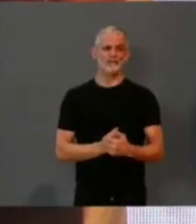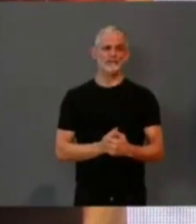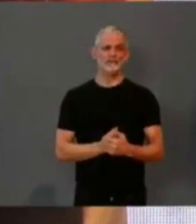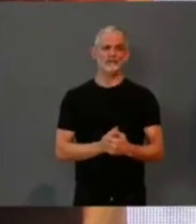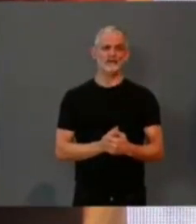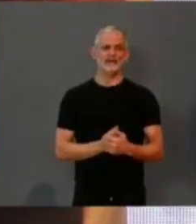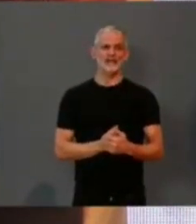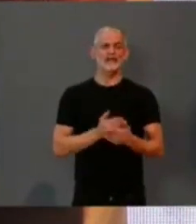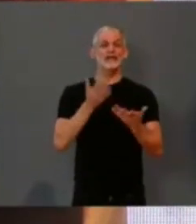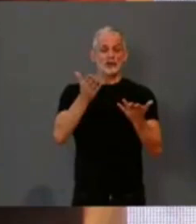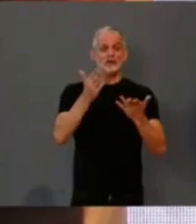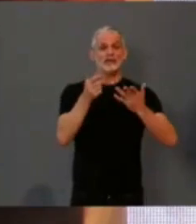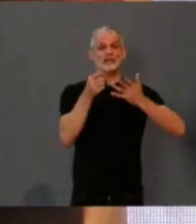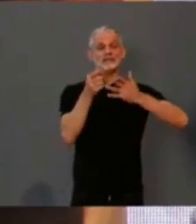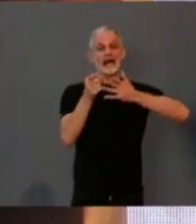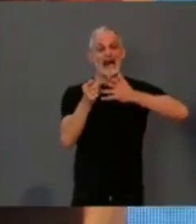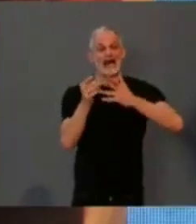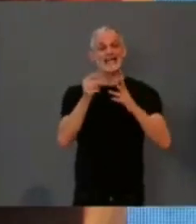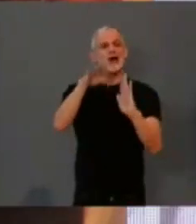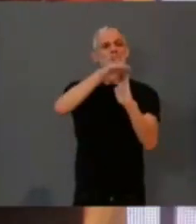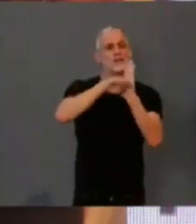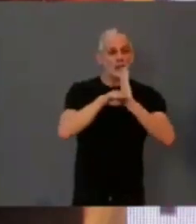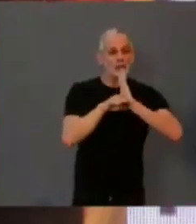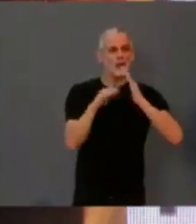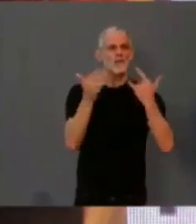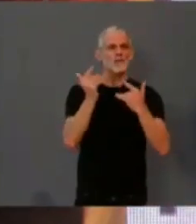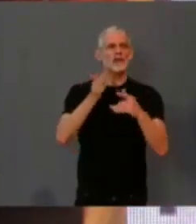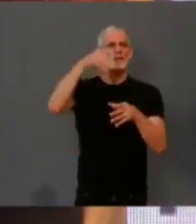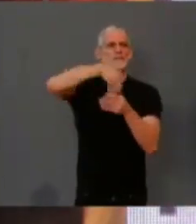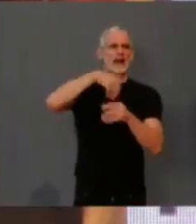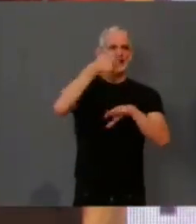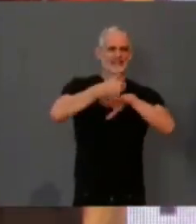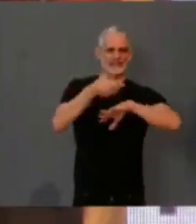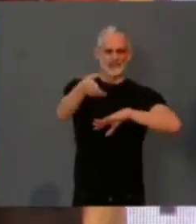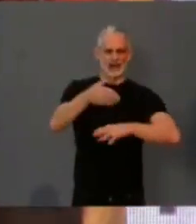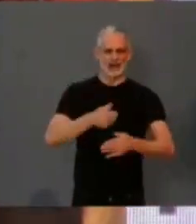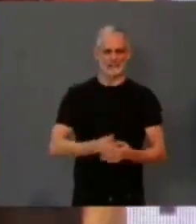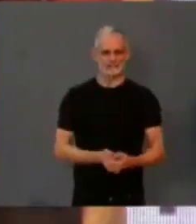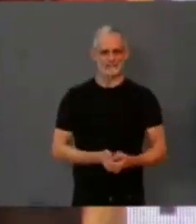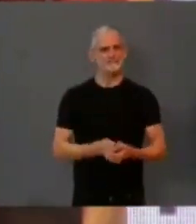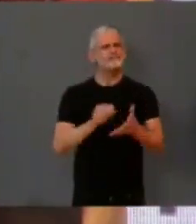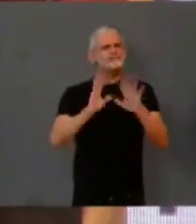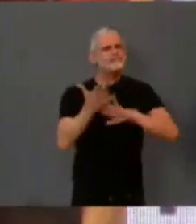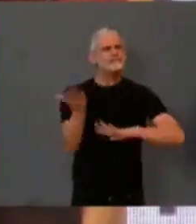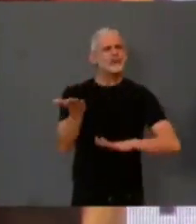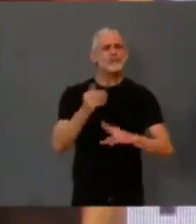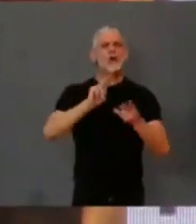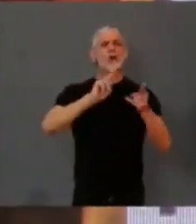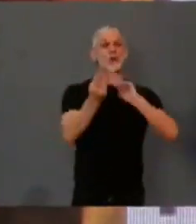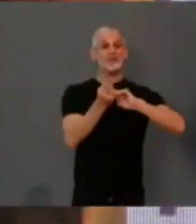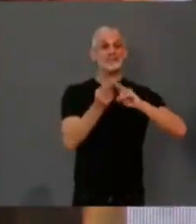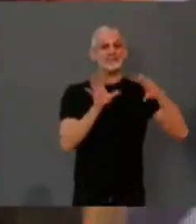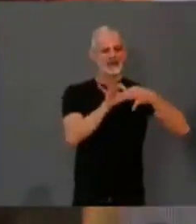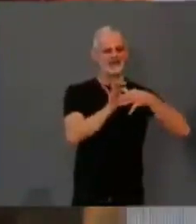sí que la condición es poder participar Y de alguna manera con unicef